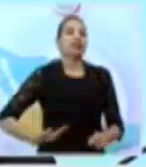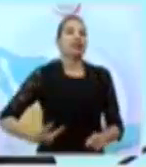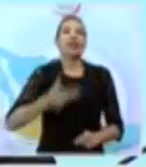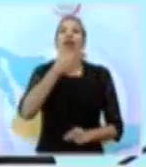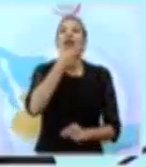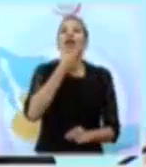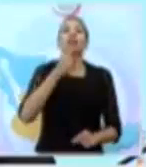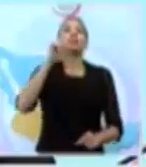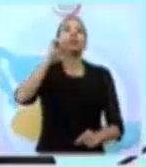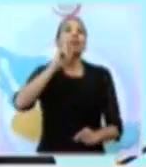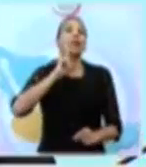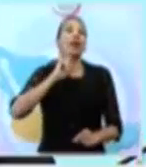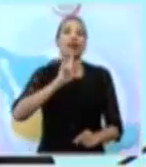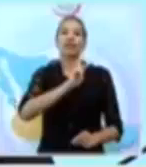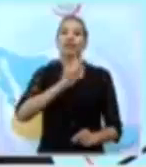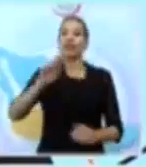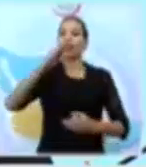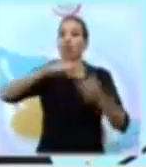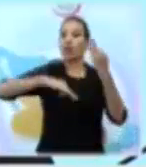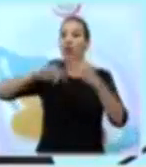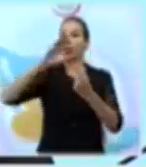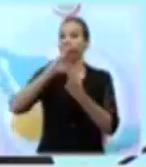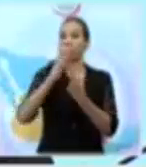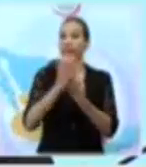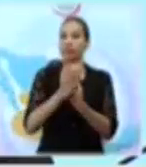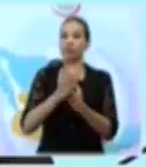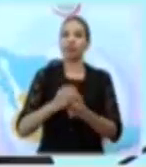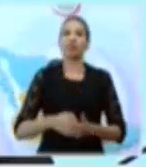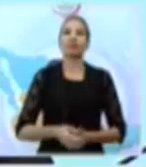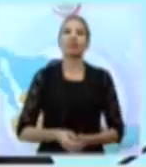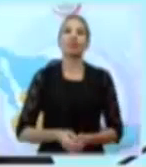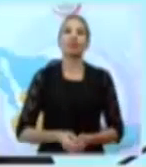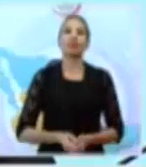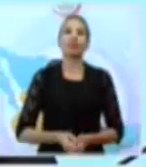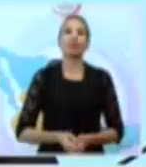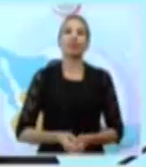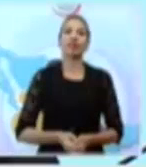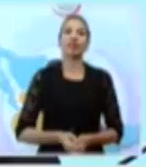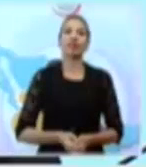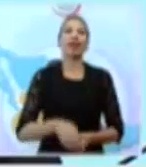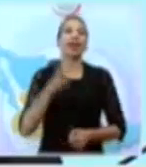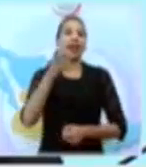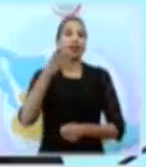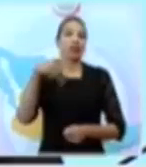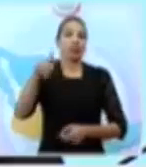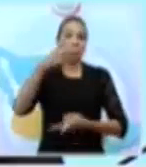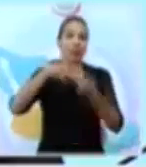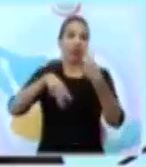los presidentes de todas ellas. Ese es el producto de eso.